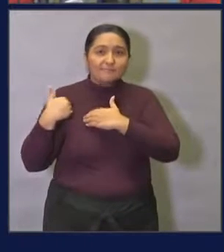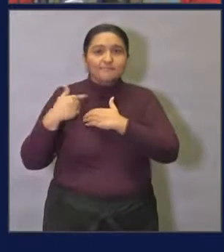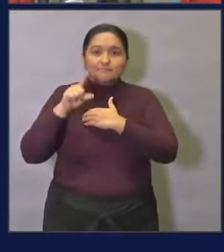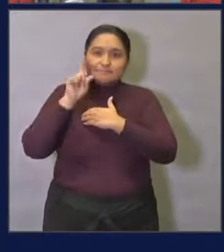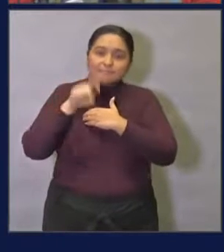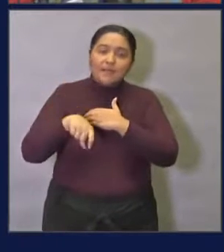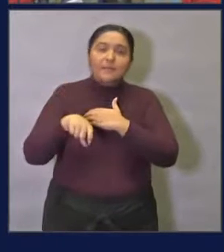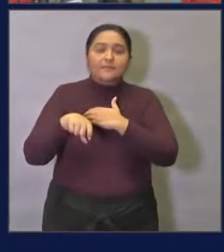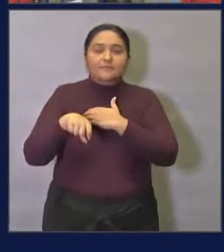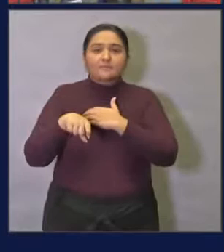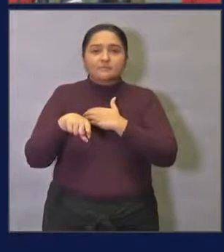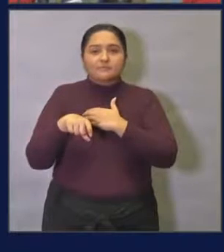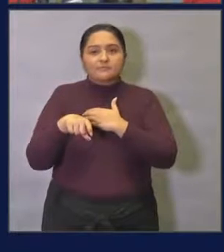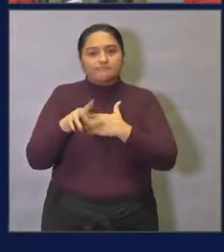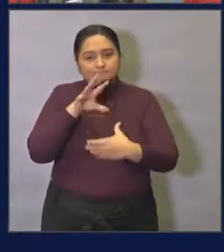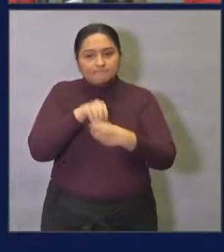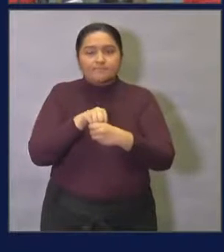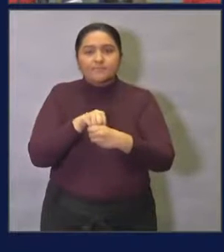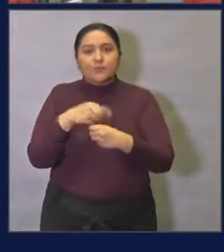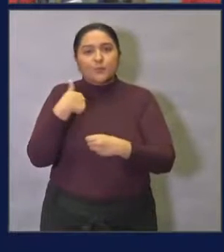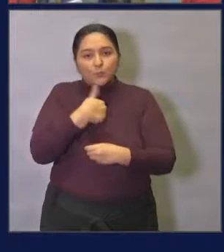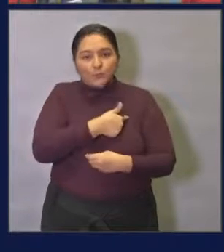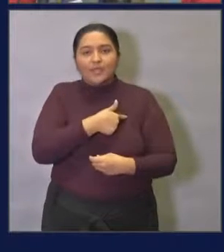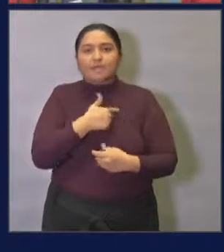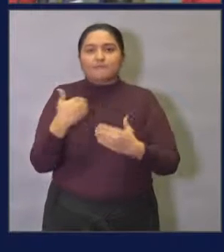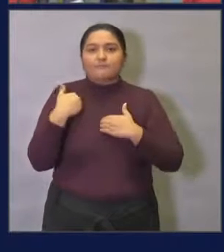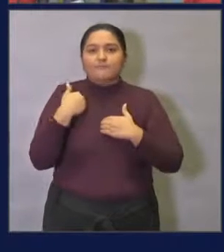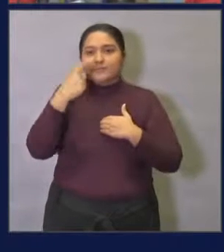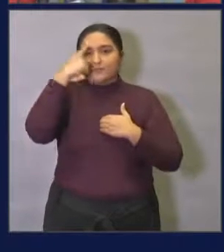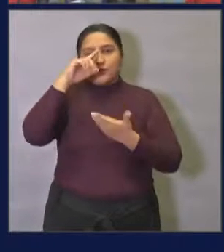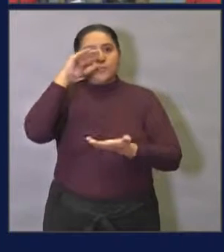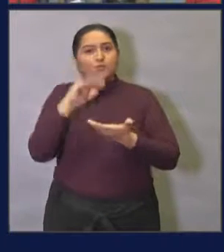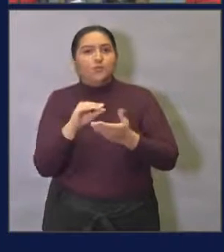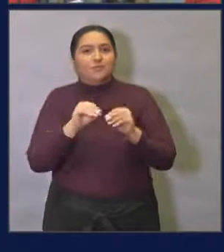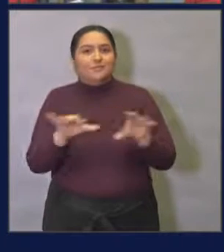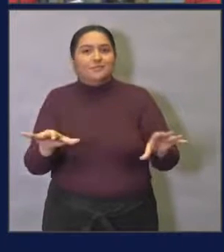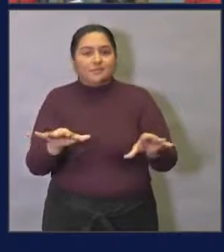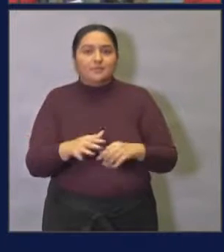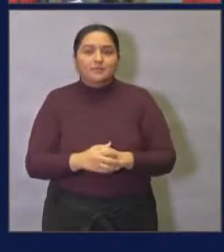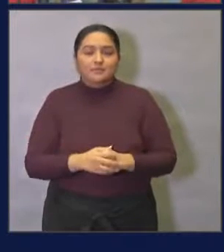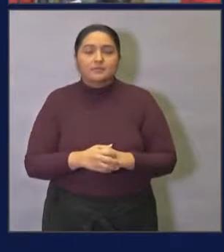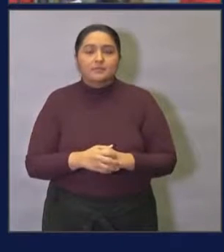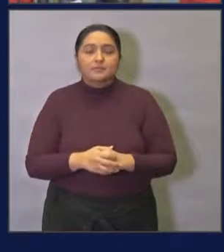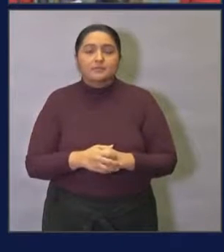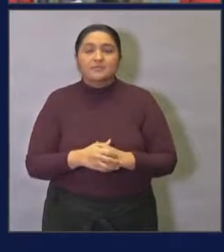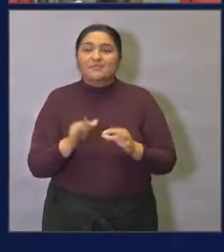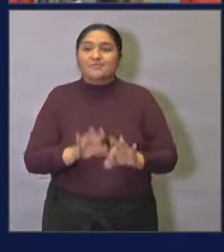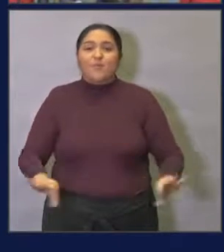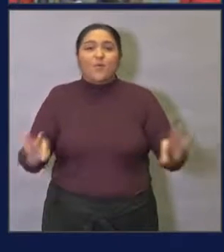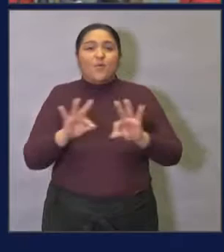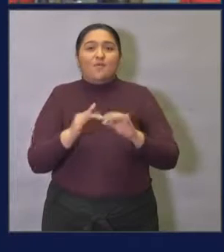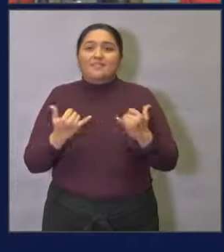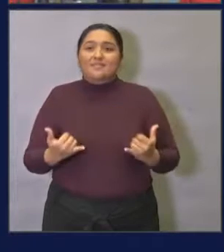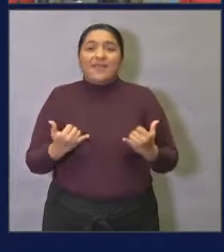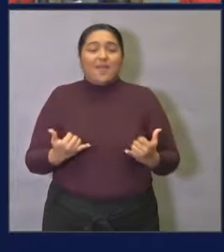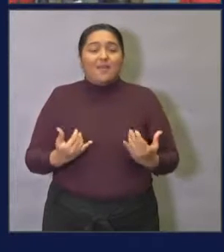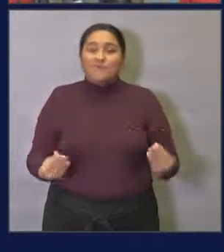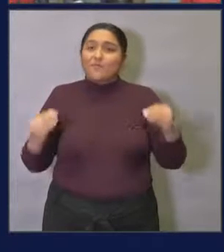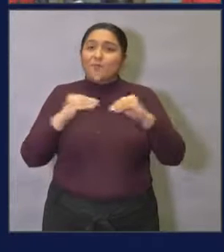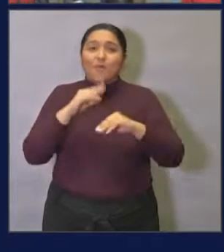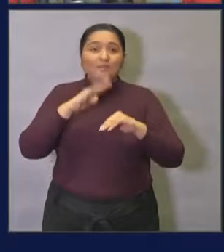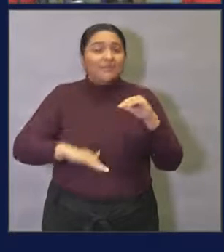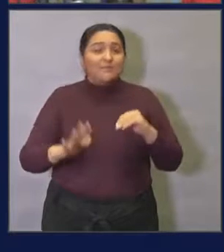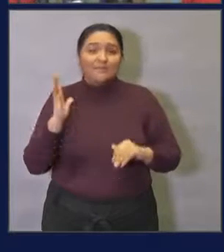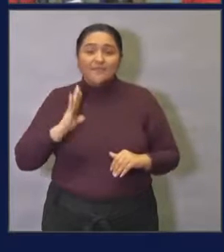para reducir la transmisión de este virus mortal. Es importante ahora más que nunca tomar estas decisiones debido